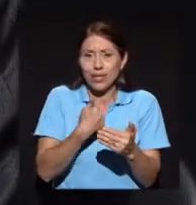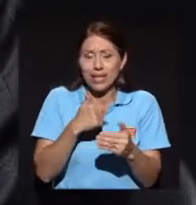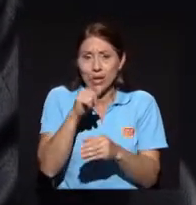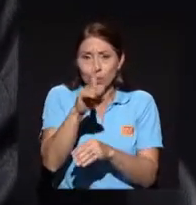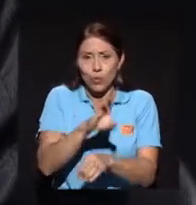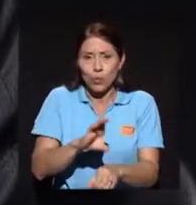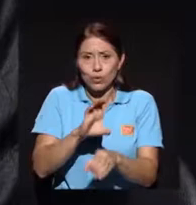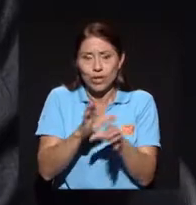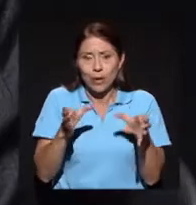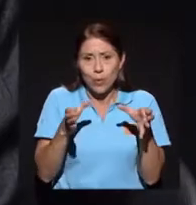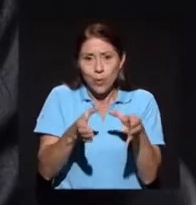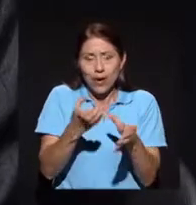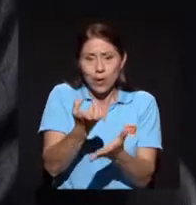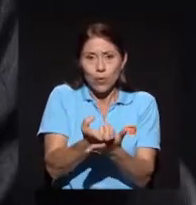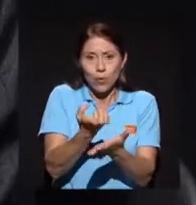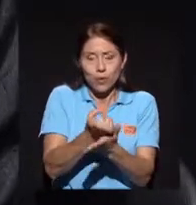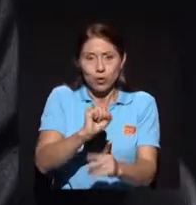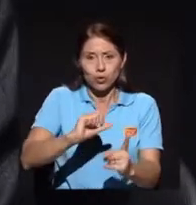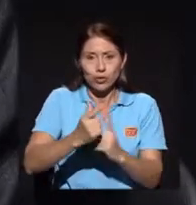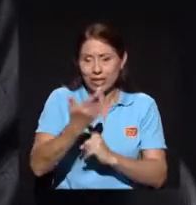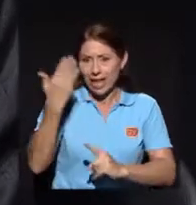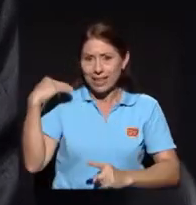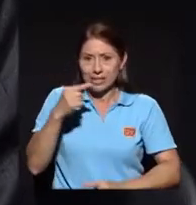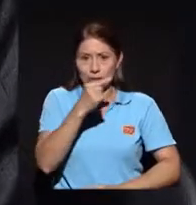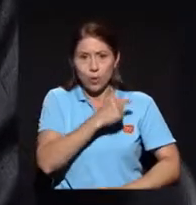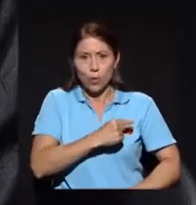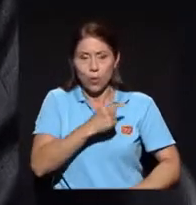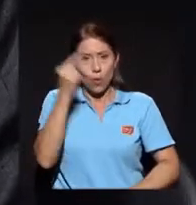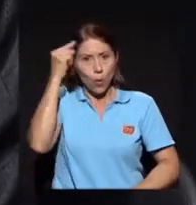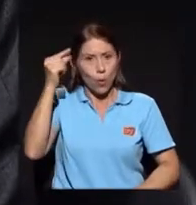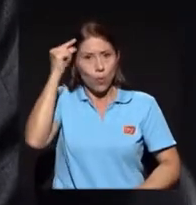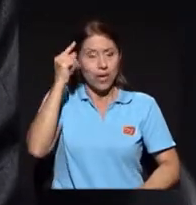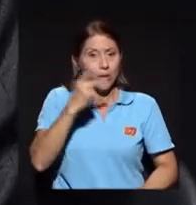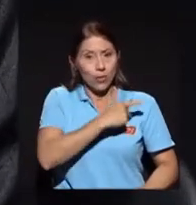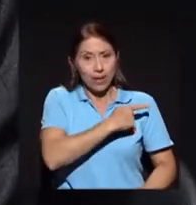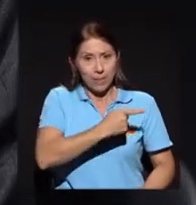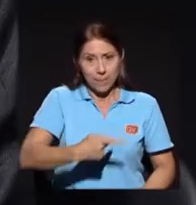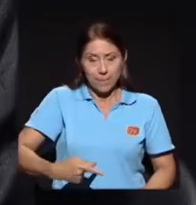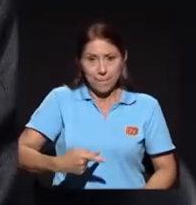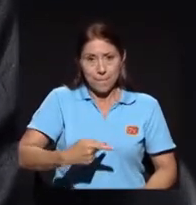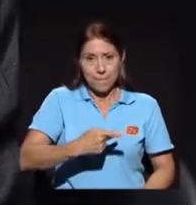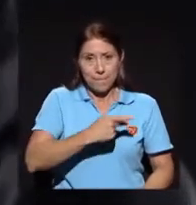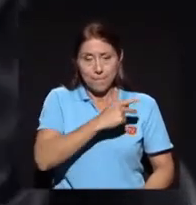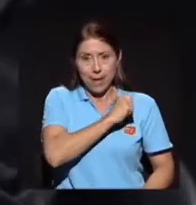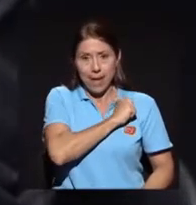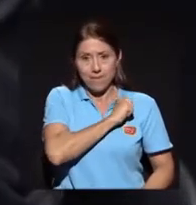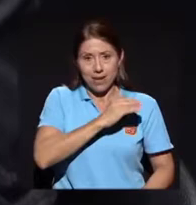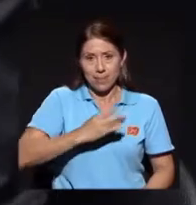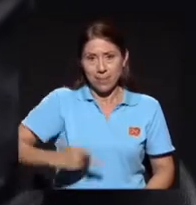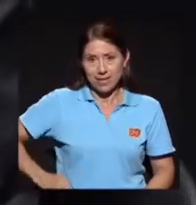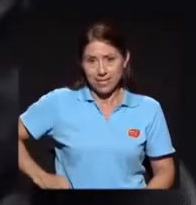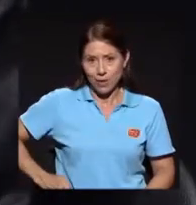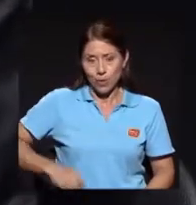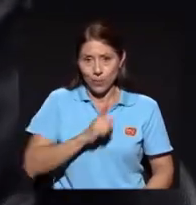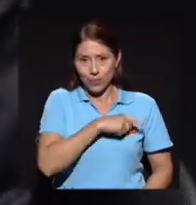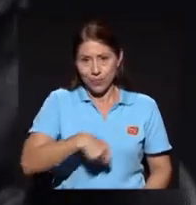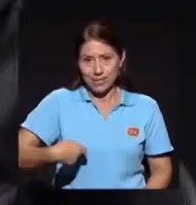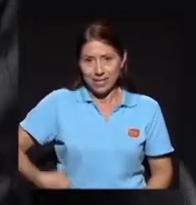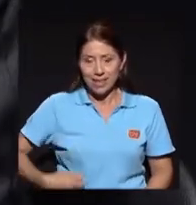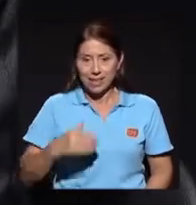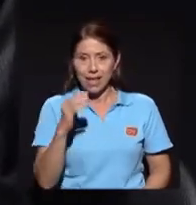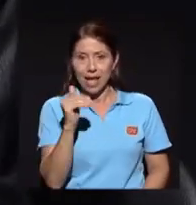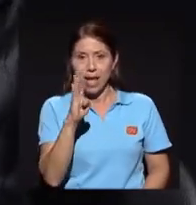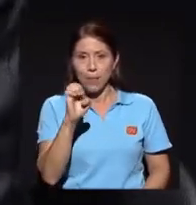en el gobierno de un abel pacheco y es que en el fondo para poder dialogar